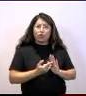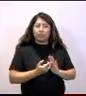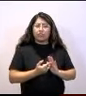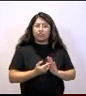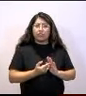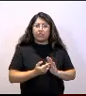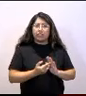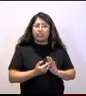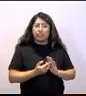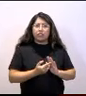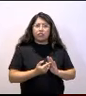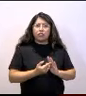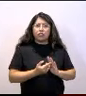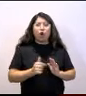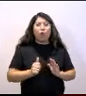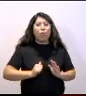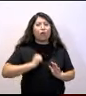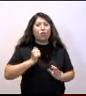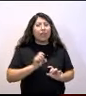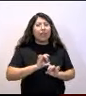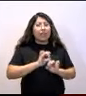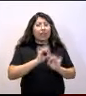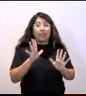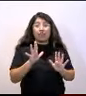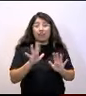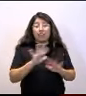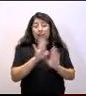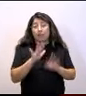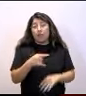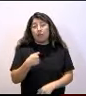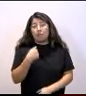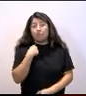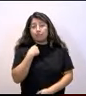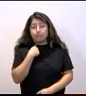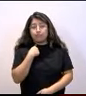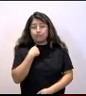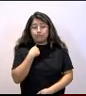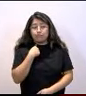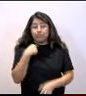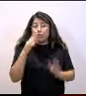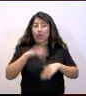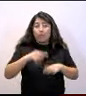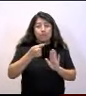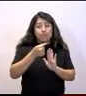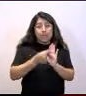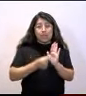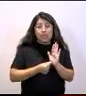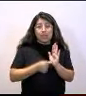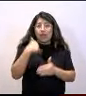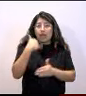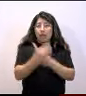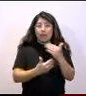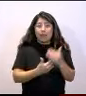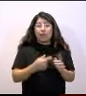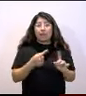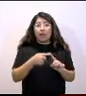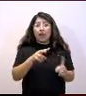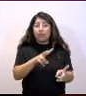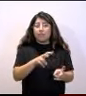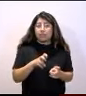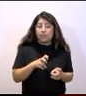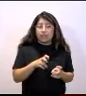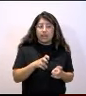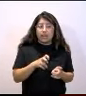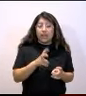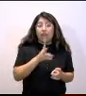una evidente oportunidad perdida. No hay ningún tipo de medidas avanzadas en fiscalidad verde,